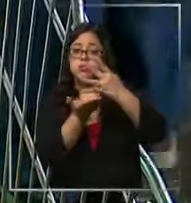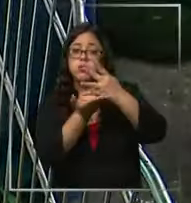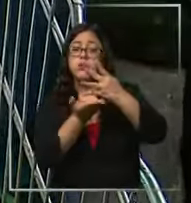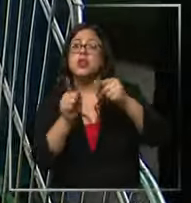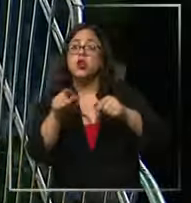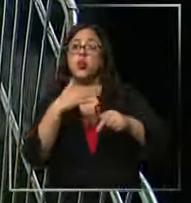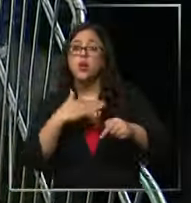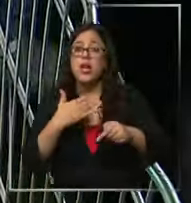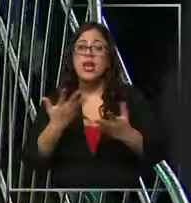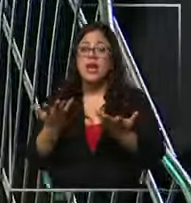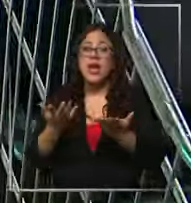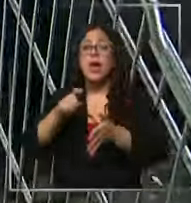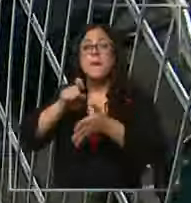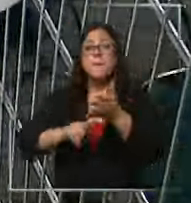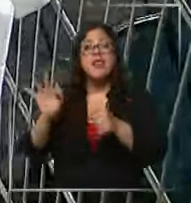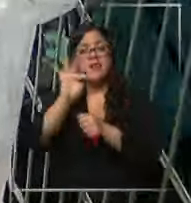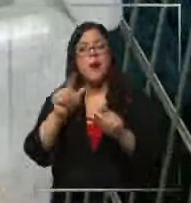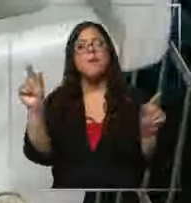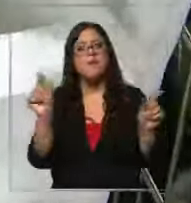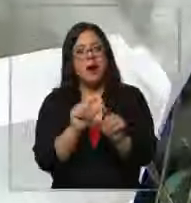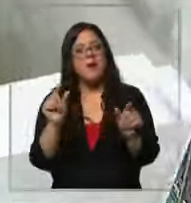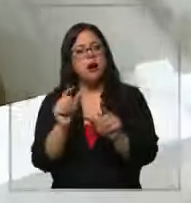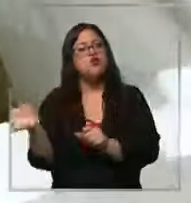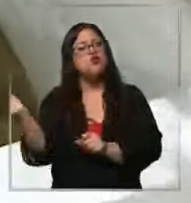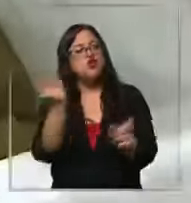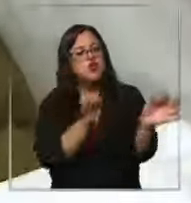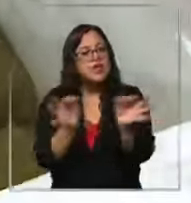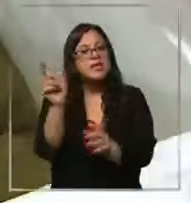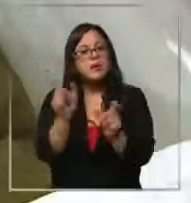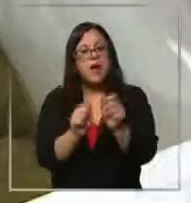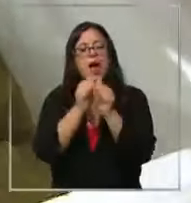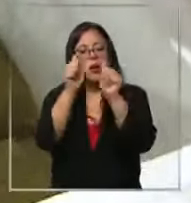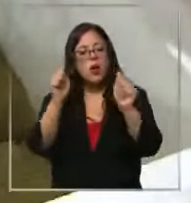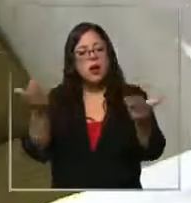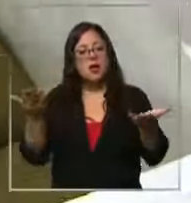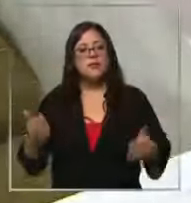festín, febrero será más barato, dicen las autoridades.